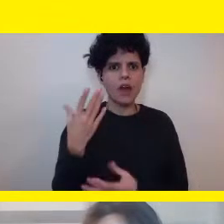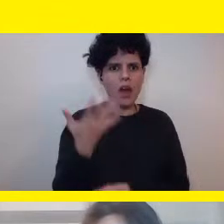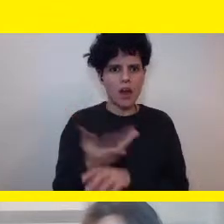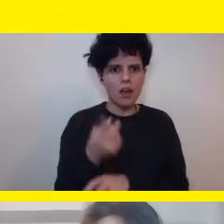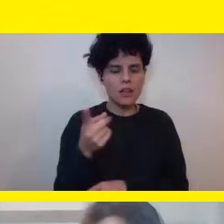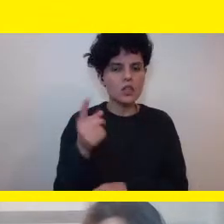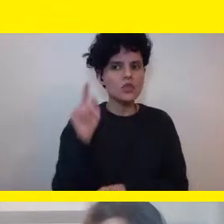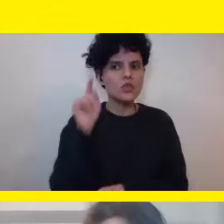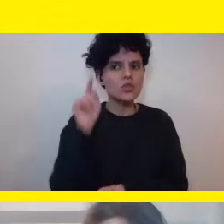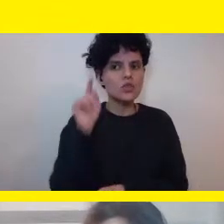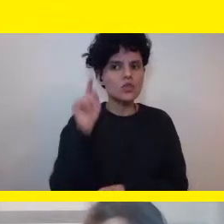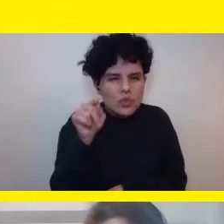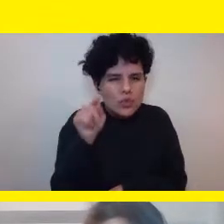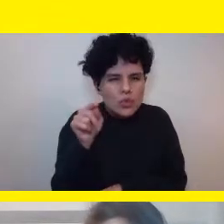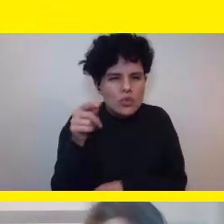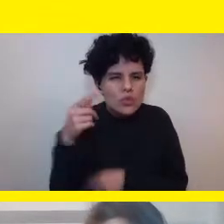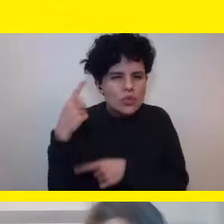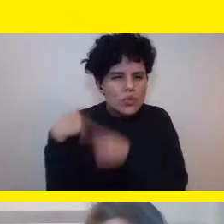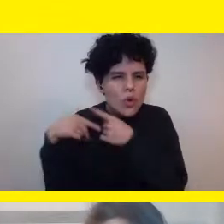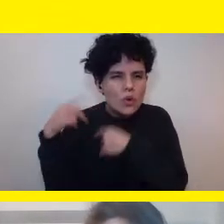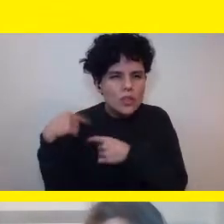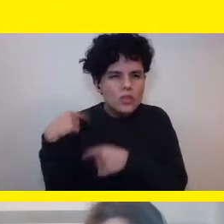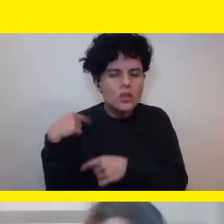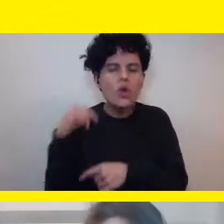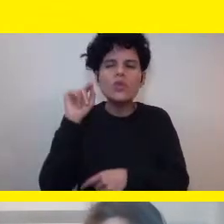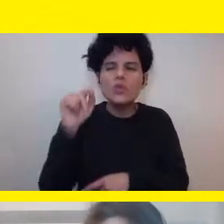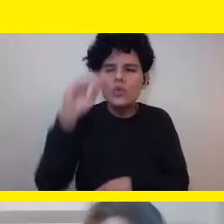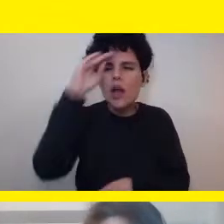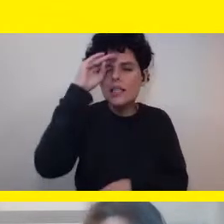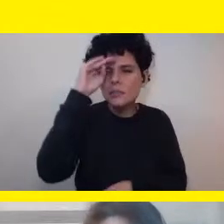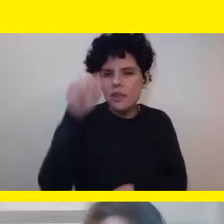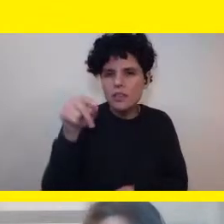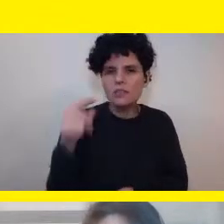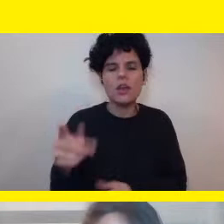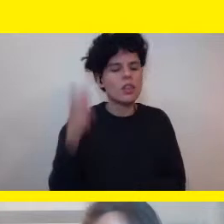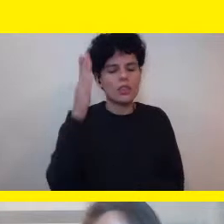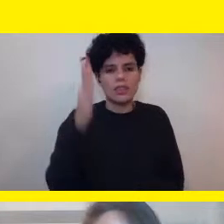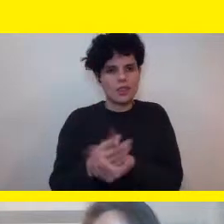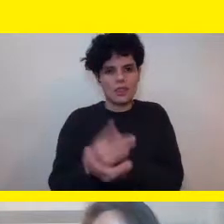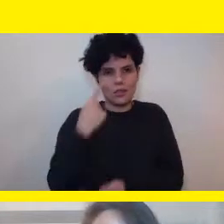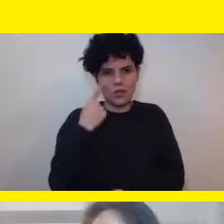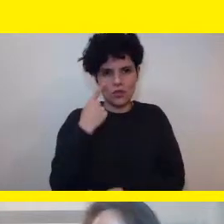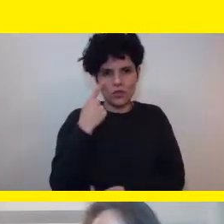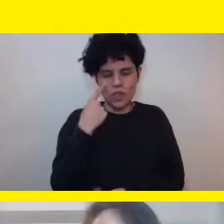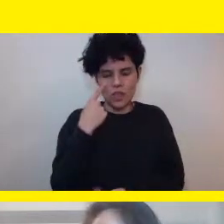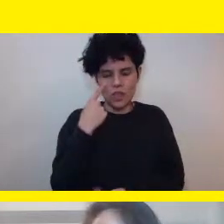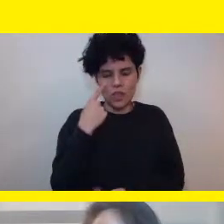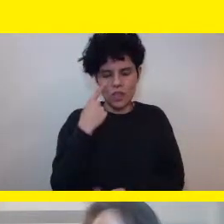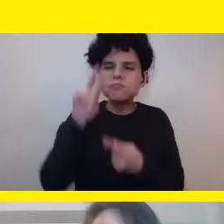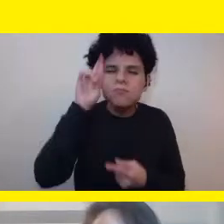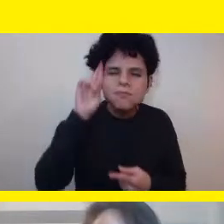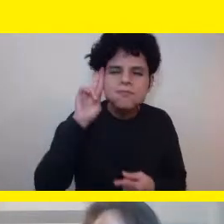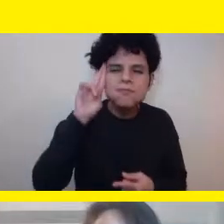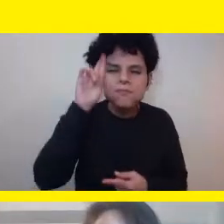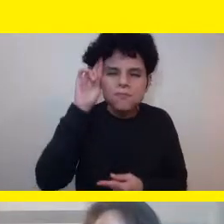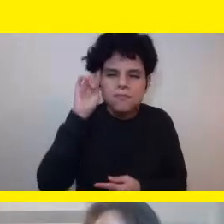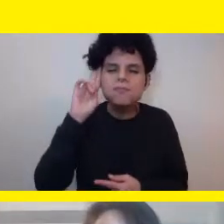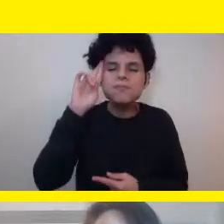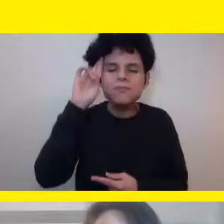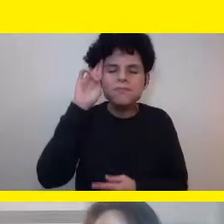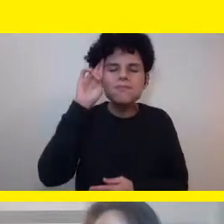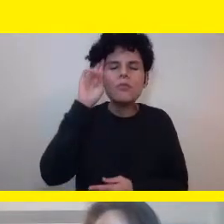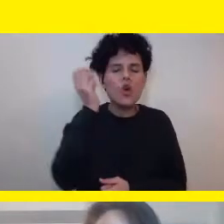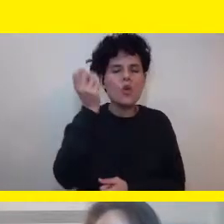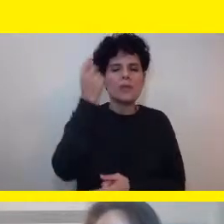debemos conocerlo, que debemos comprenderlo, que debemos criticarlo en términos